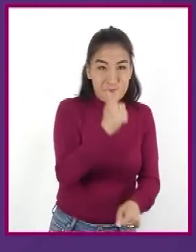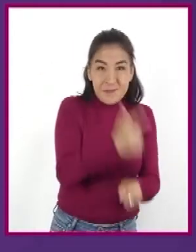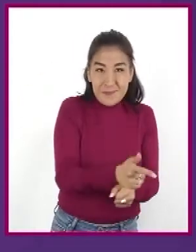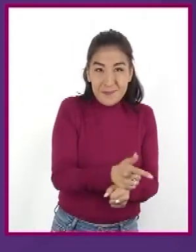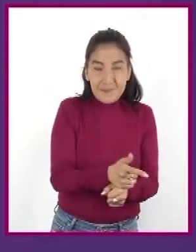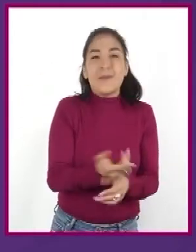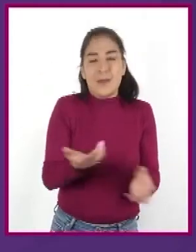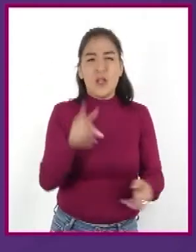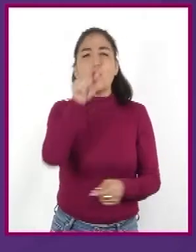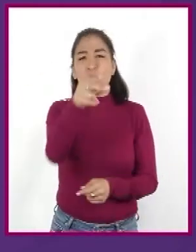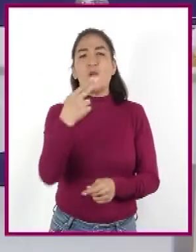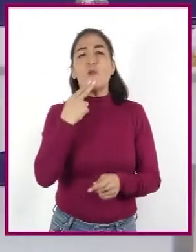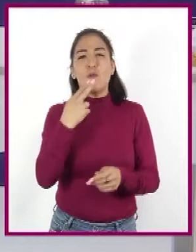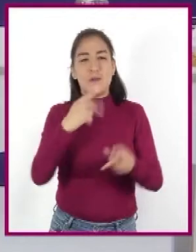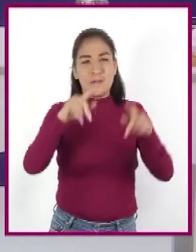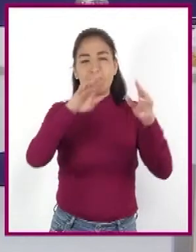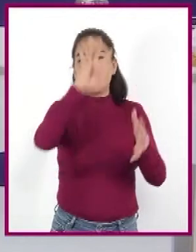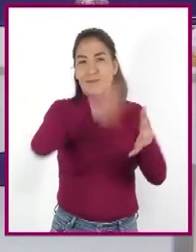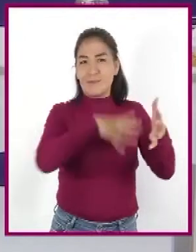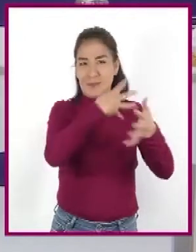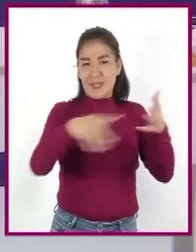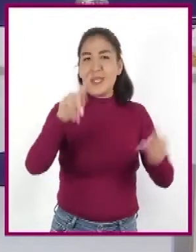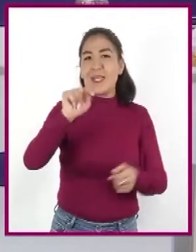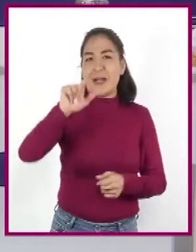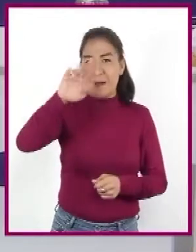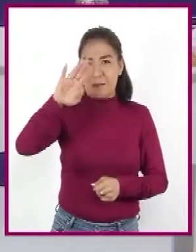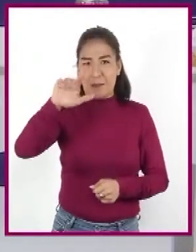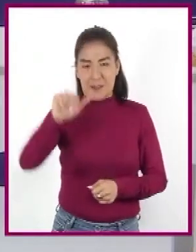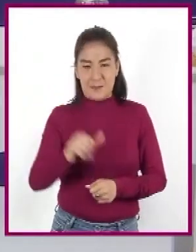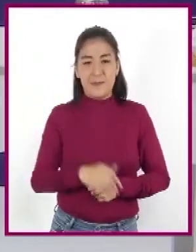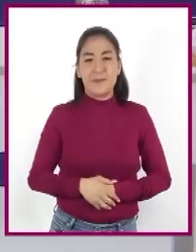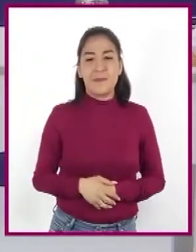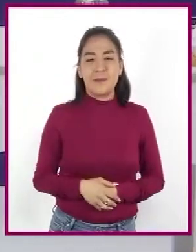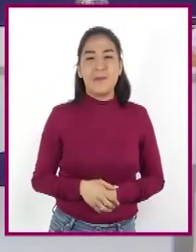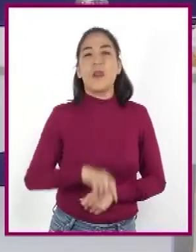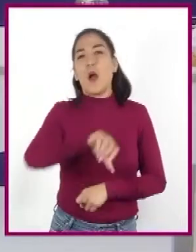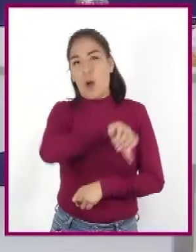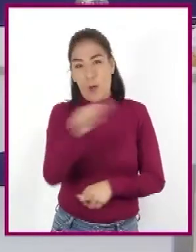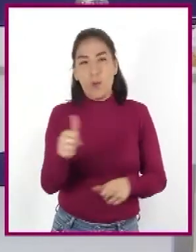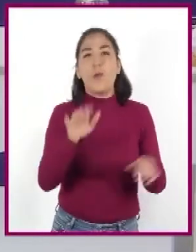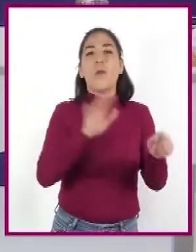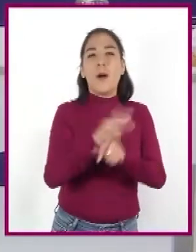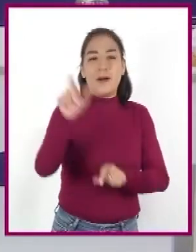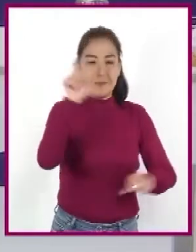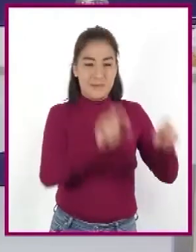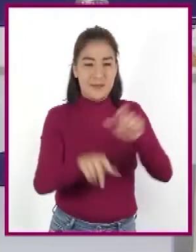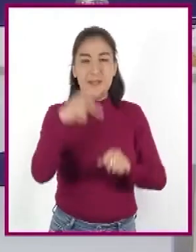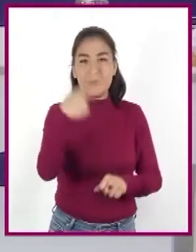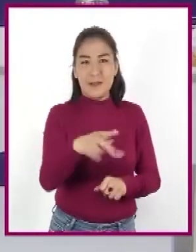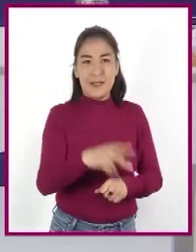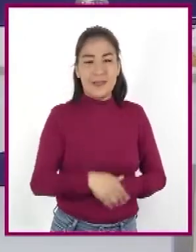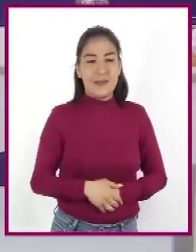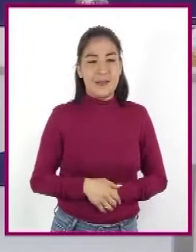su tabla periódica. Otra reacción química que vamos a realizar es con hidróxido de sodio